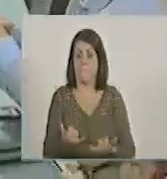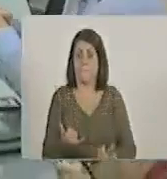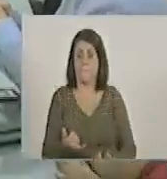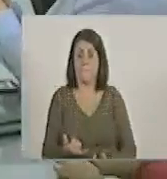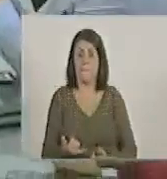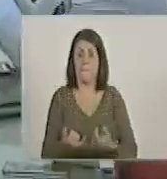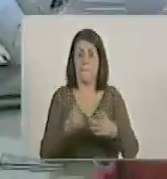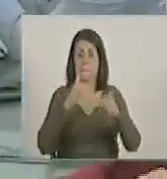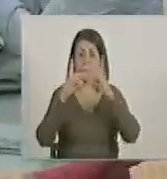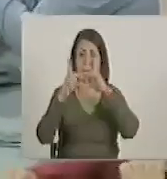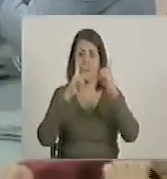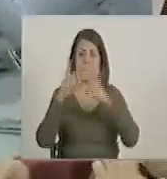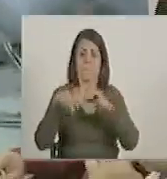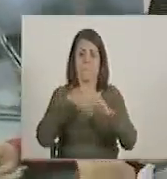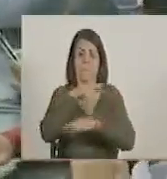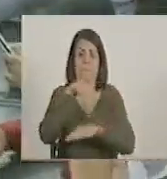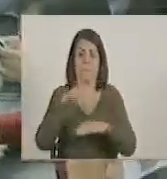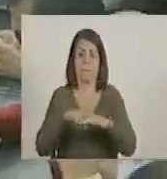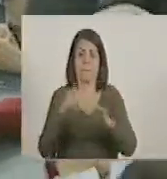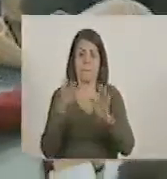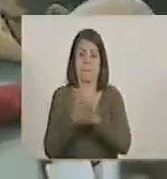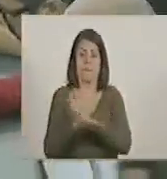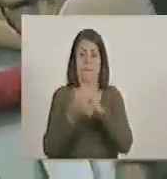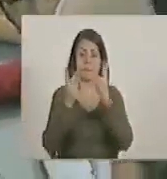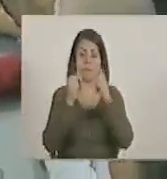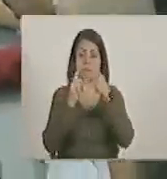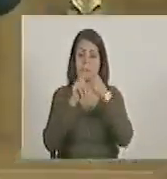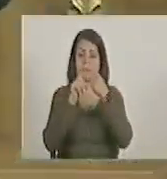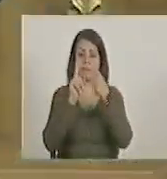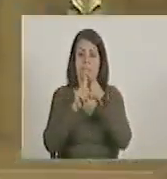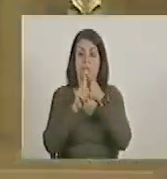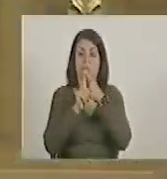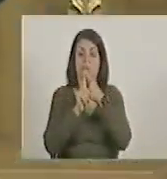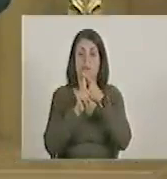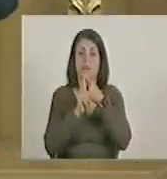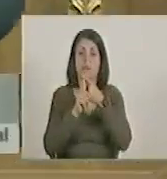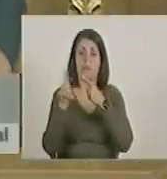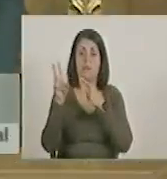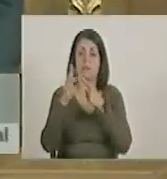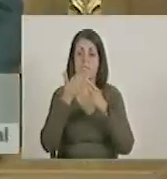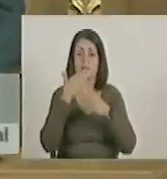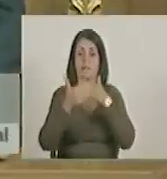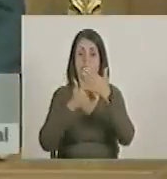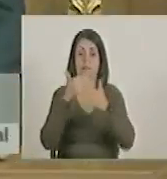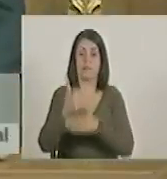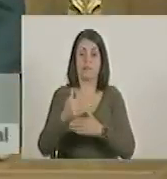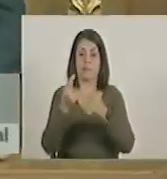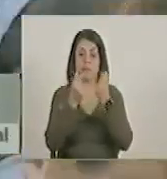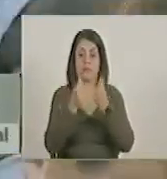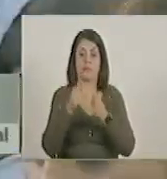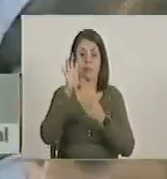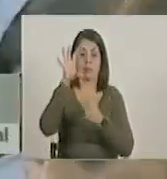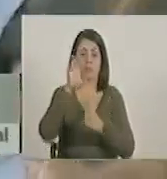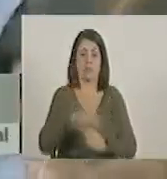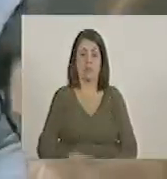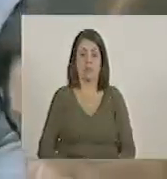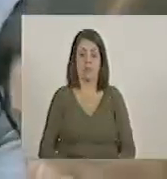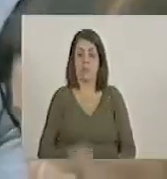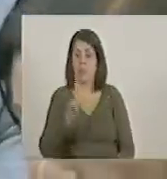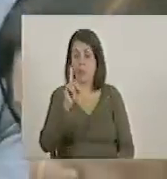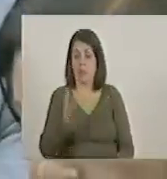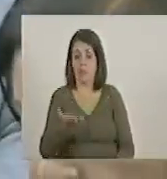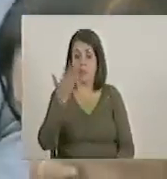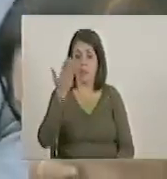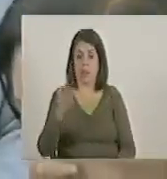va a estar ahora en discusión nacional en condiciones, número uno, de la recuperación económica del país. Es un elemento